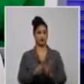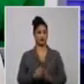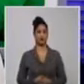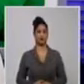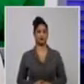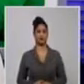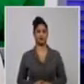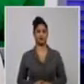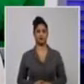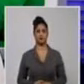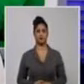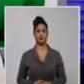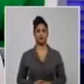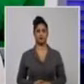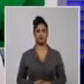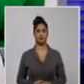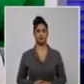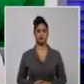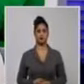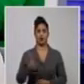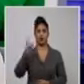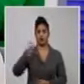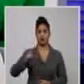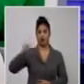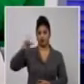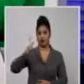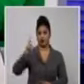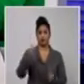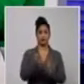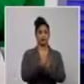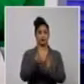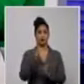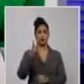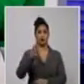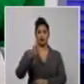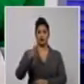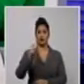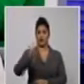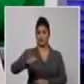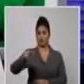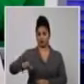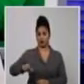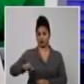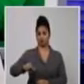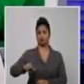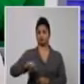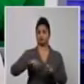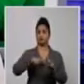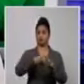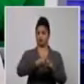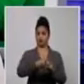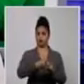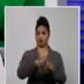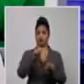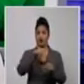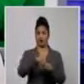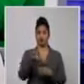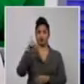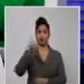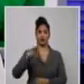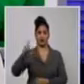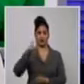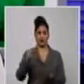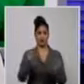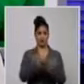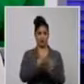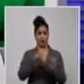De Camagüey se confirman 32 personas con la COVID-19, transmisión autóctona.